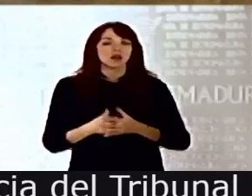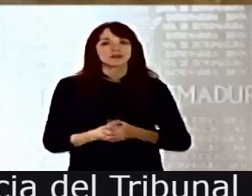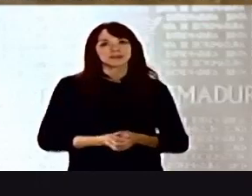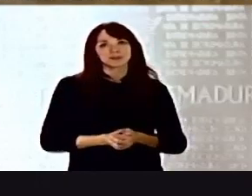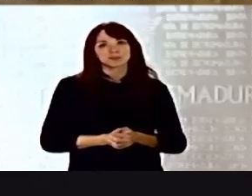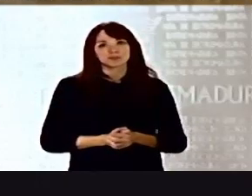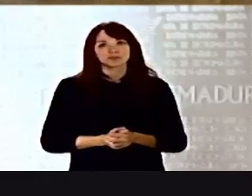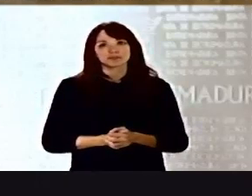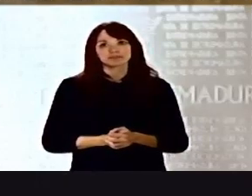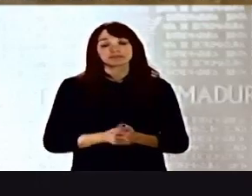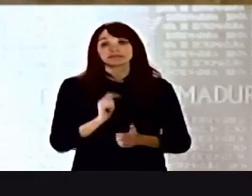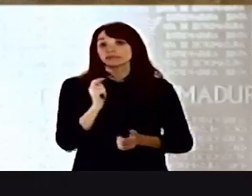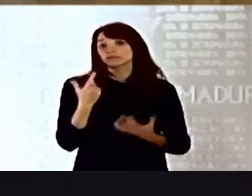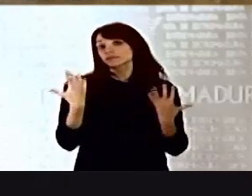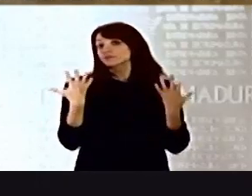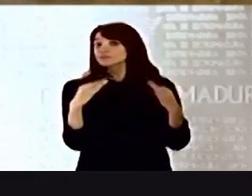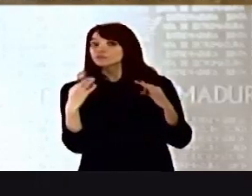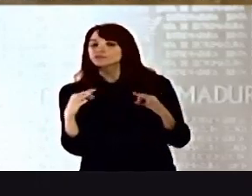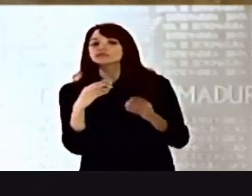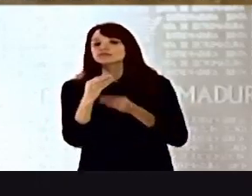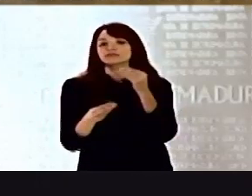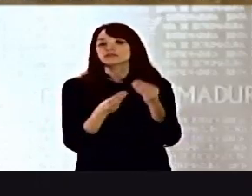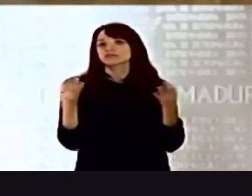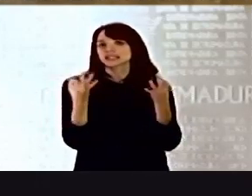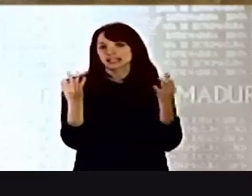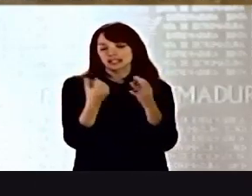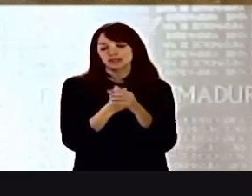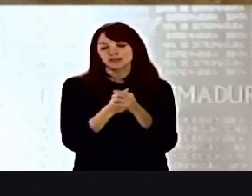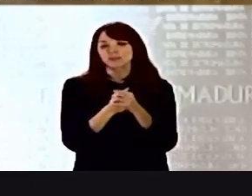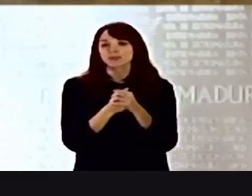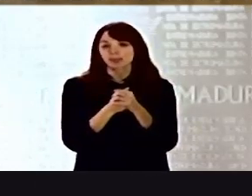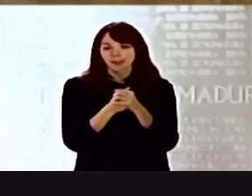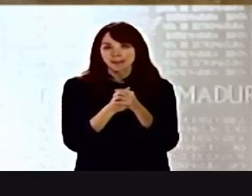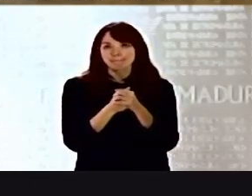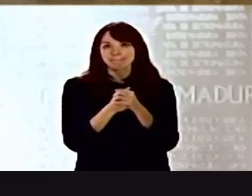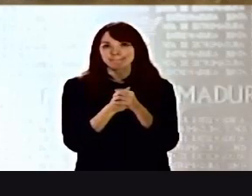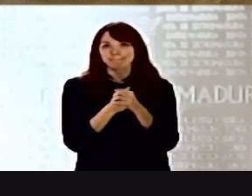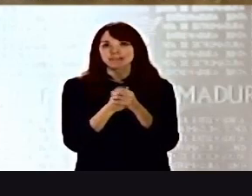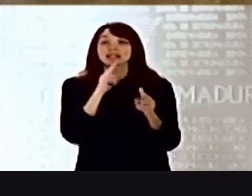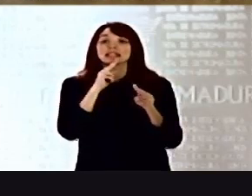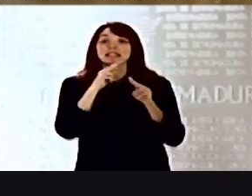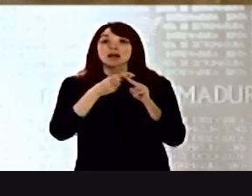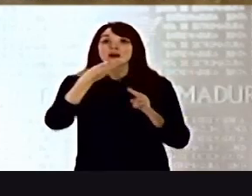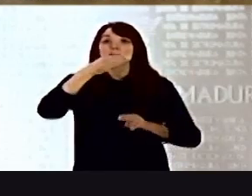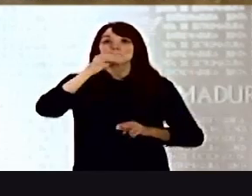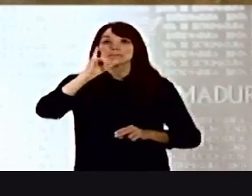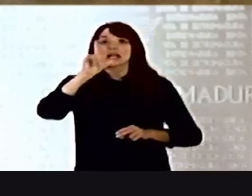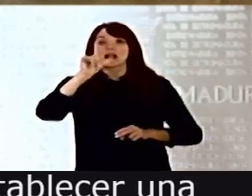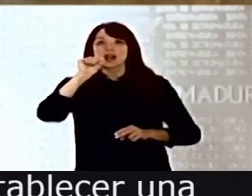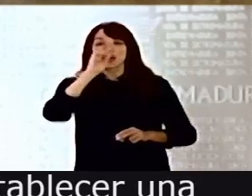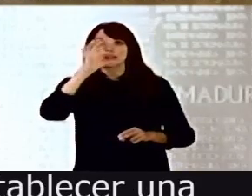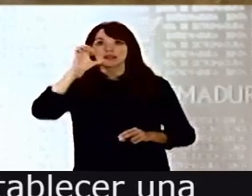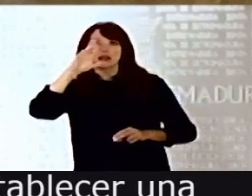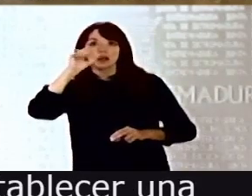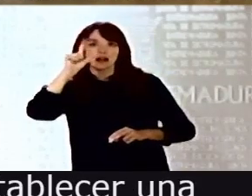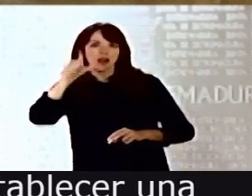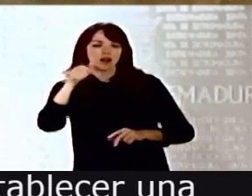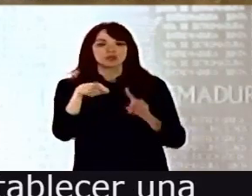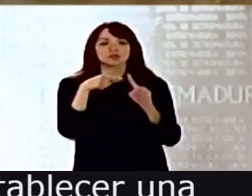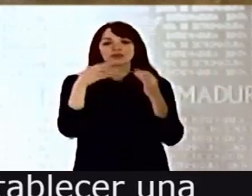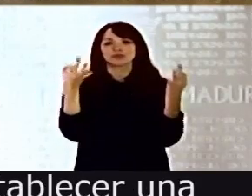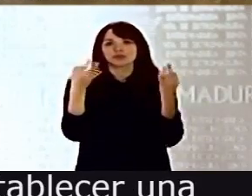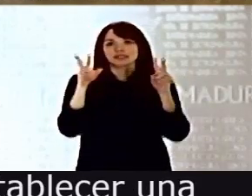En estos casos lo que se hace siempre es establecer una bilateral, que se llama, para intentar precisamente